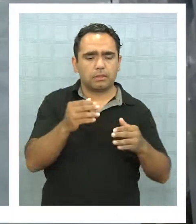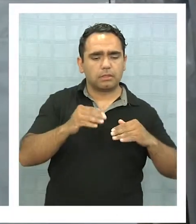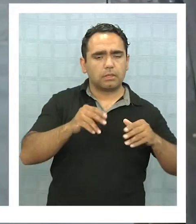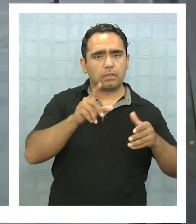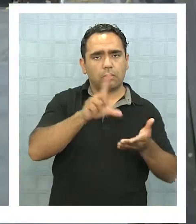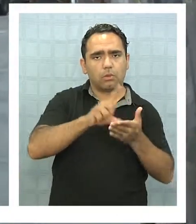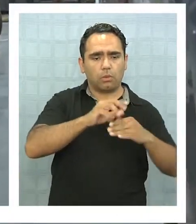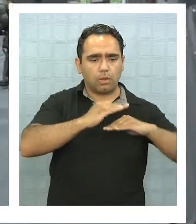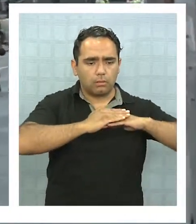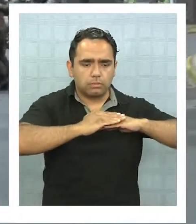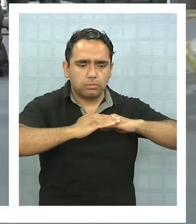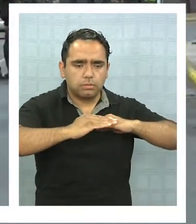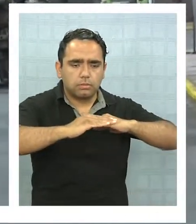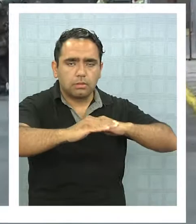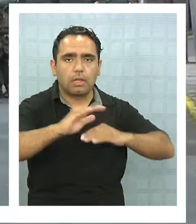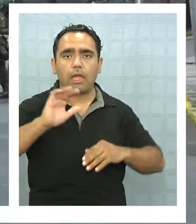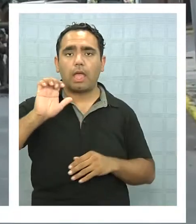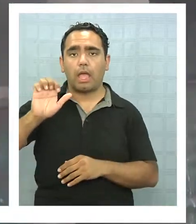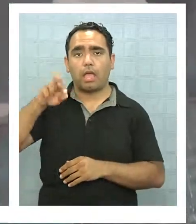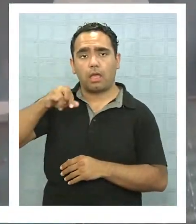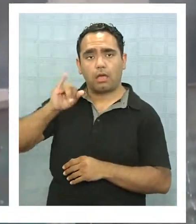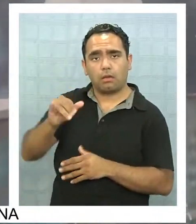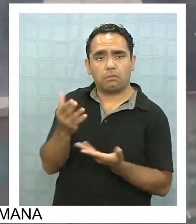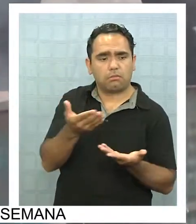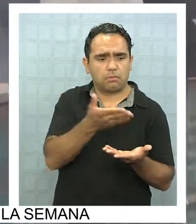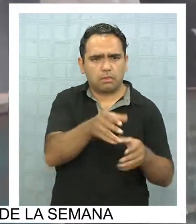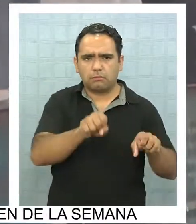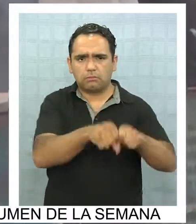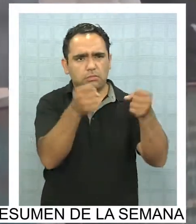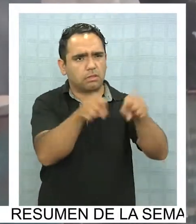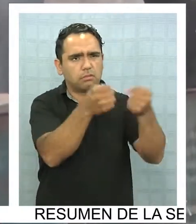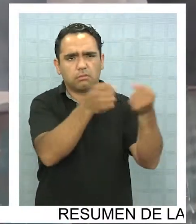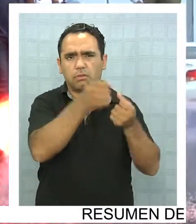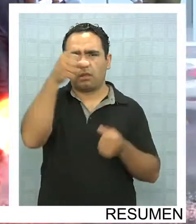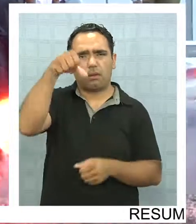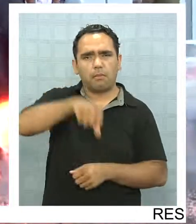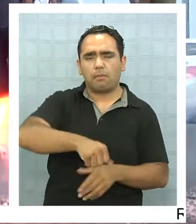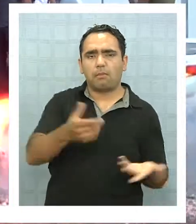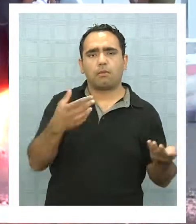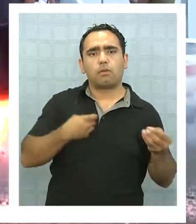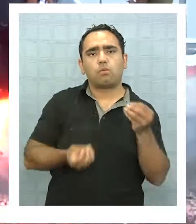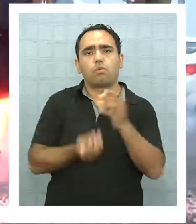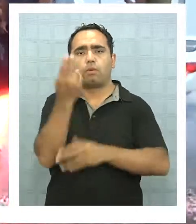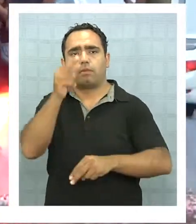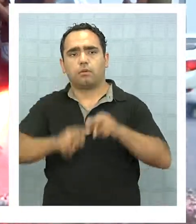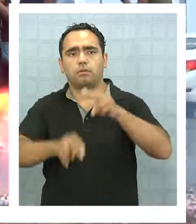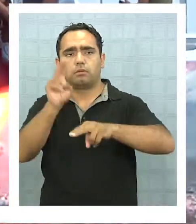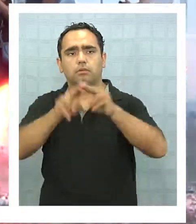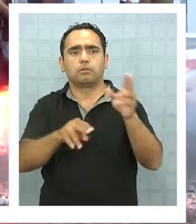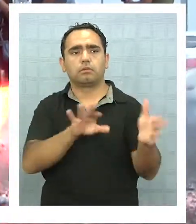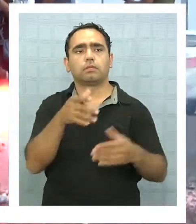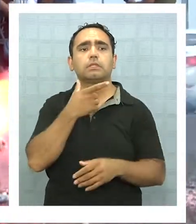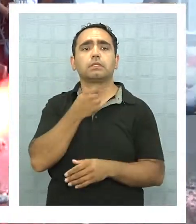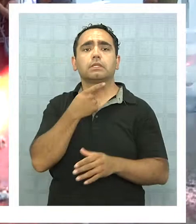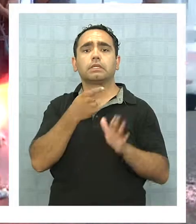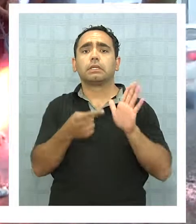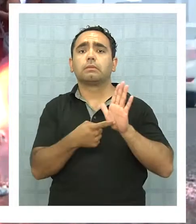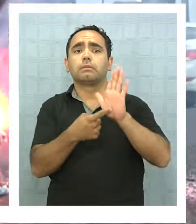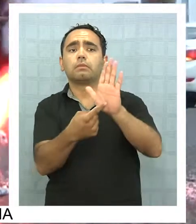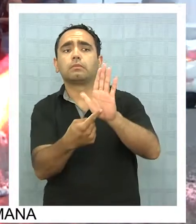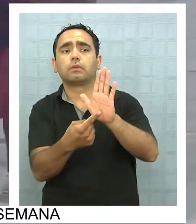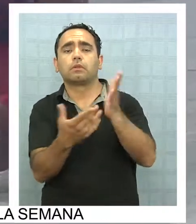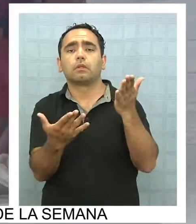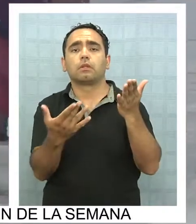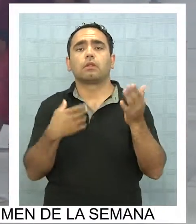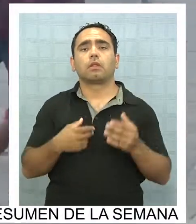provisoria como lo está haciendo EPI, la cual aseguran será destruida para una nueva construcción. La intención de los manifestantes